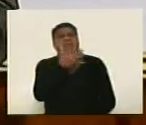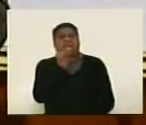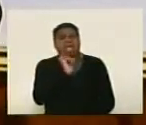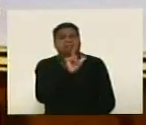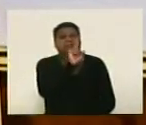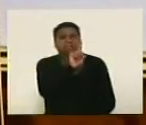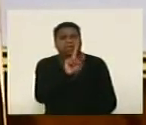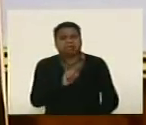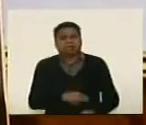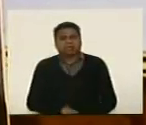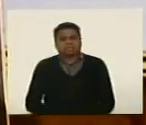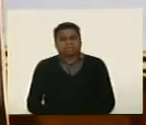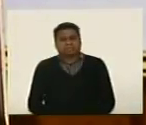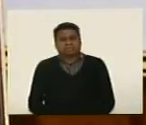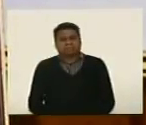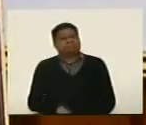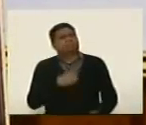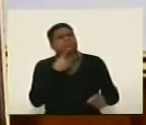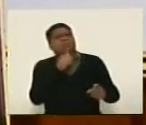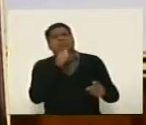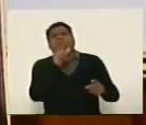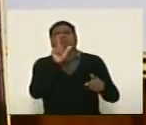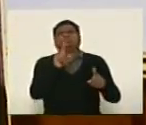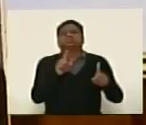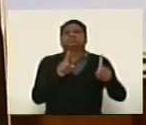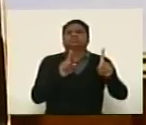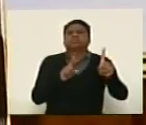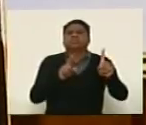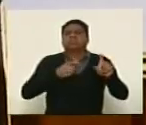Gerardo Márquez, está Germán Escarrá,